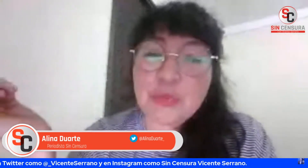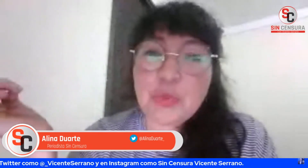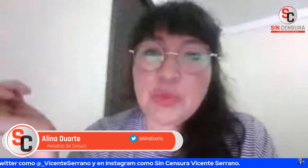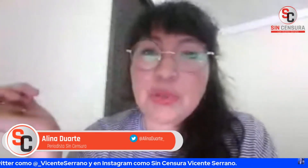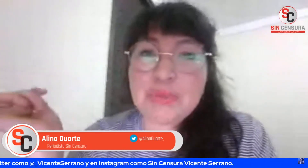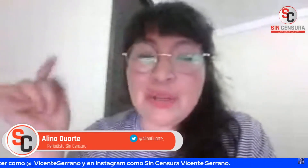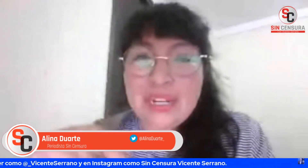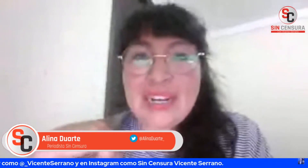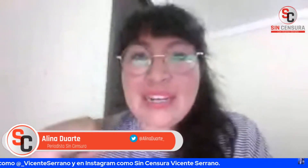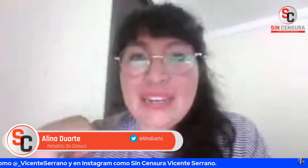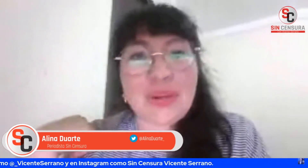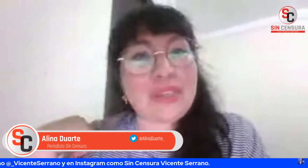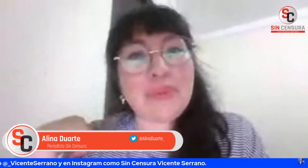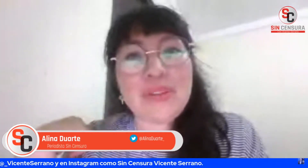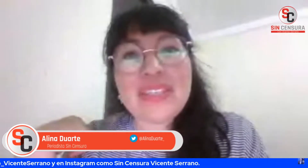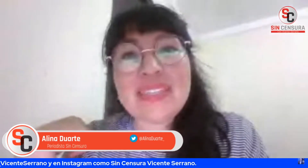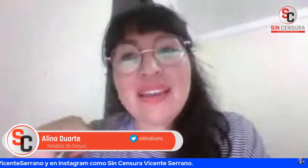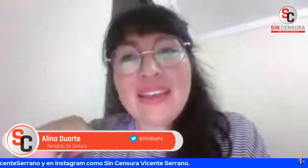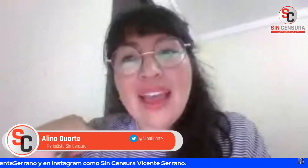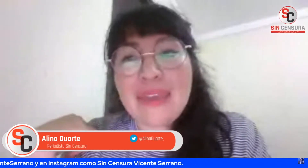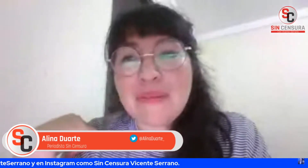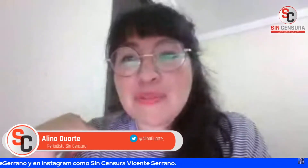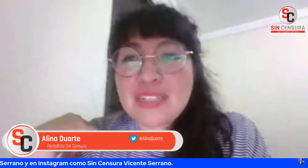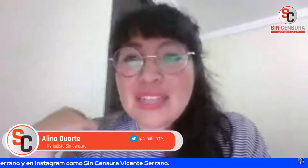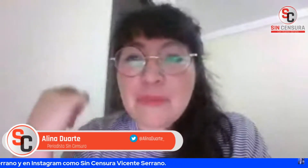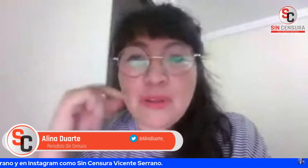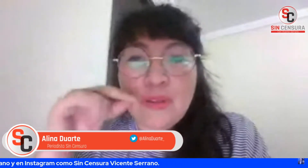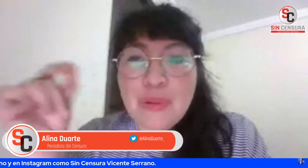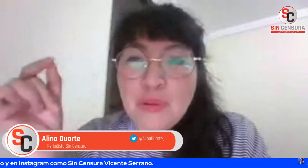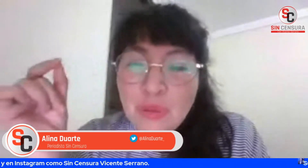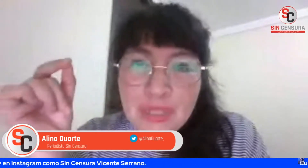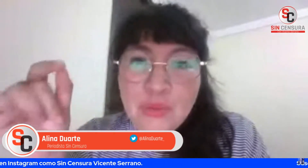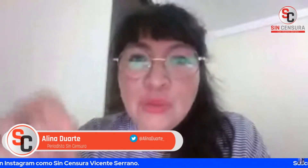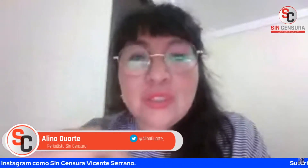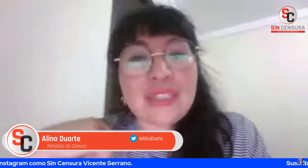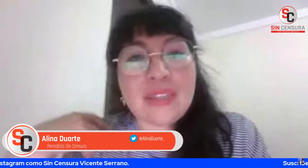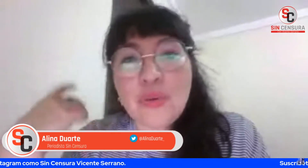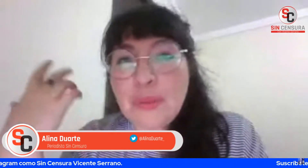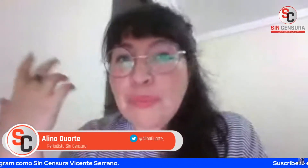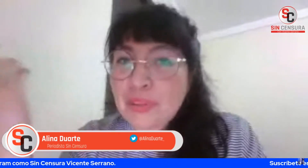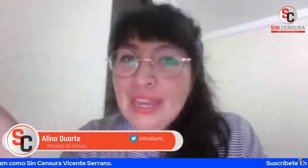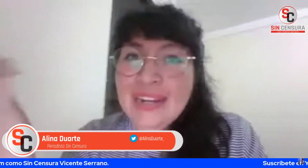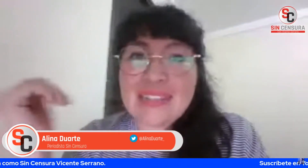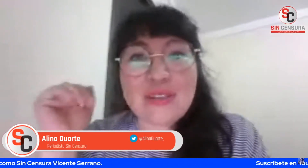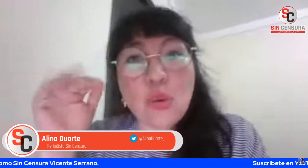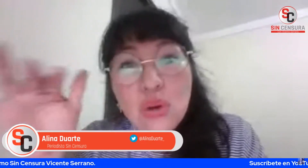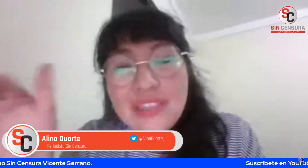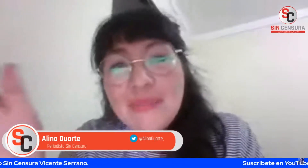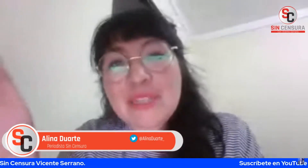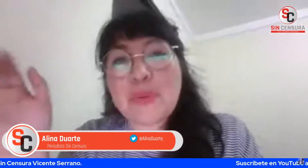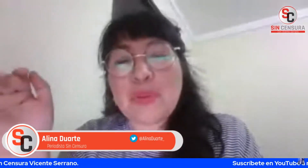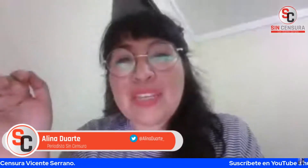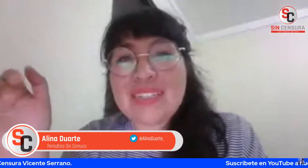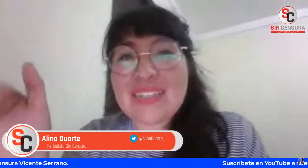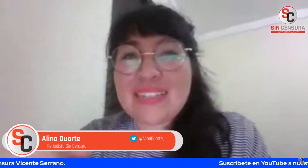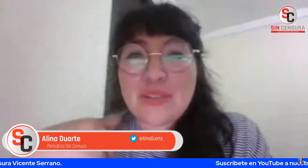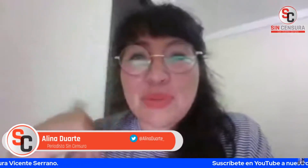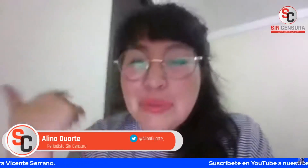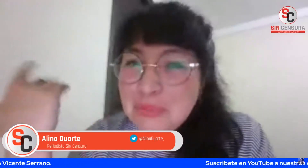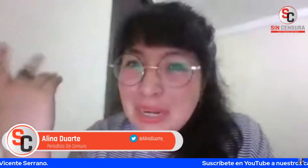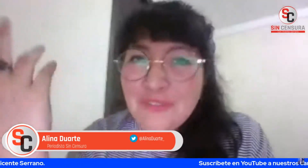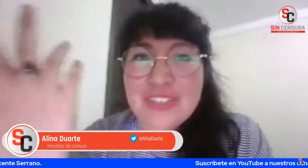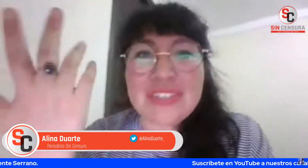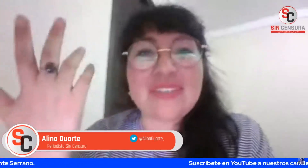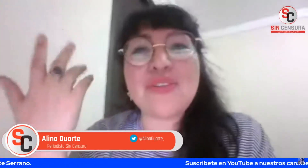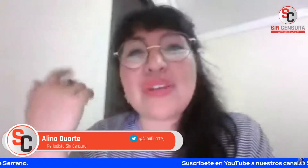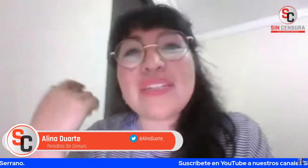en Facebook.com/AlinaDuarte Periodista. Ahí vamos a estar poniendo el minuto a minuto, tratando de reportar estas últimas protestas, estas